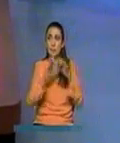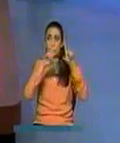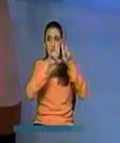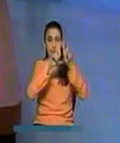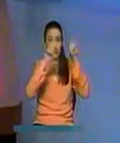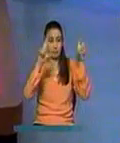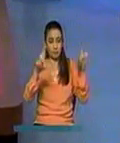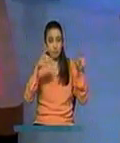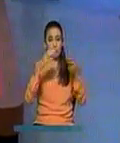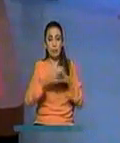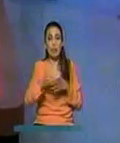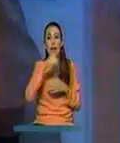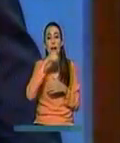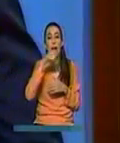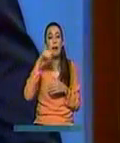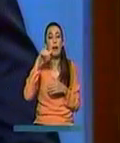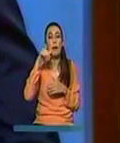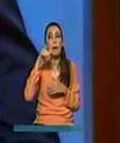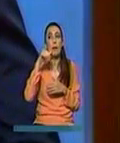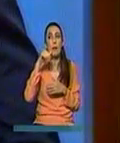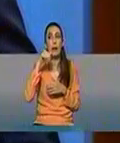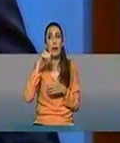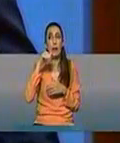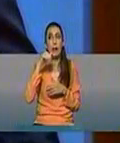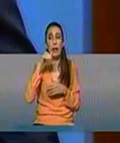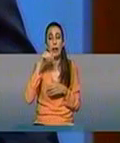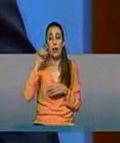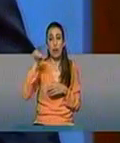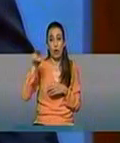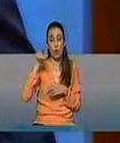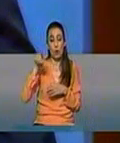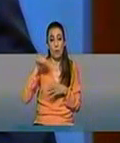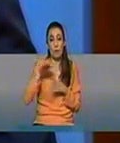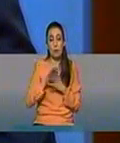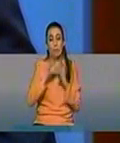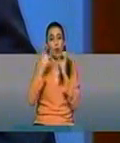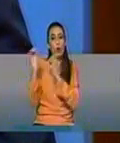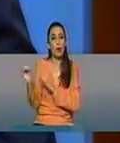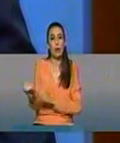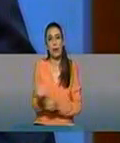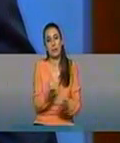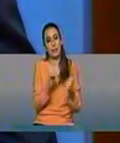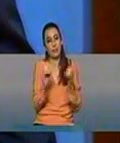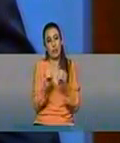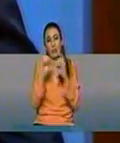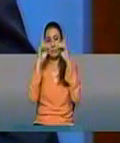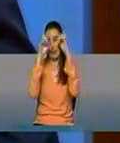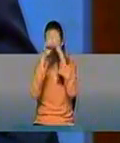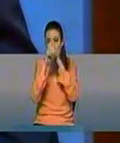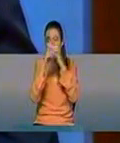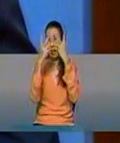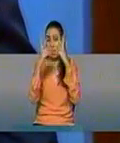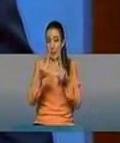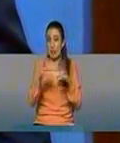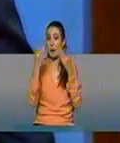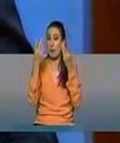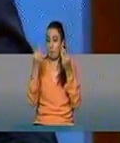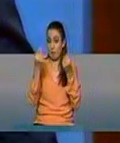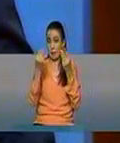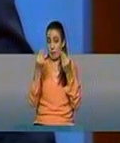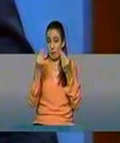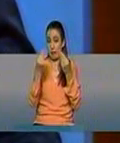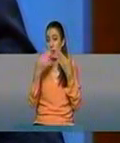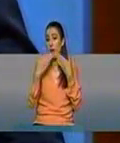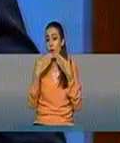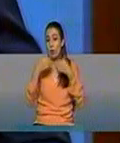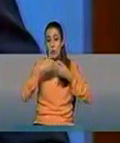lo comentó antes Javier, es tú, por la complejidad de la logística y por lo costoso de la logística, para nosotros es difícil tener